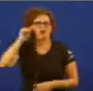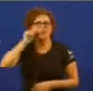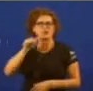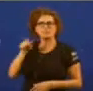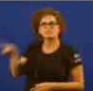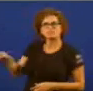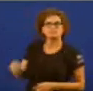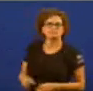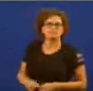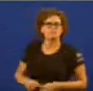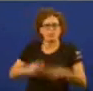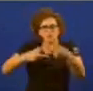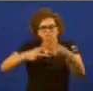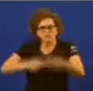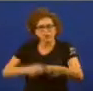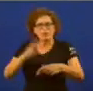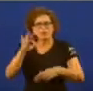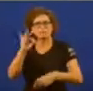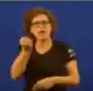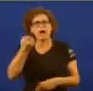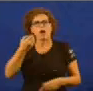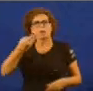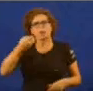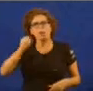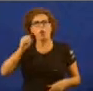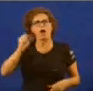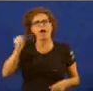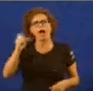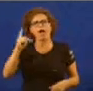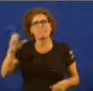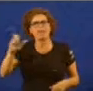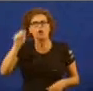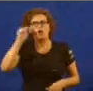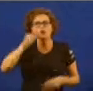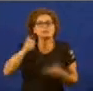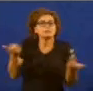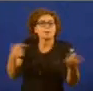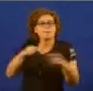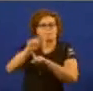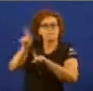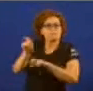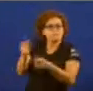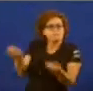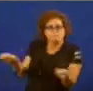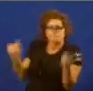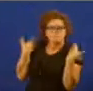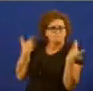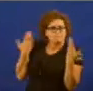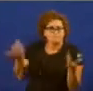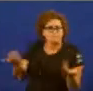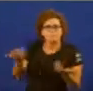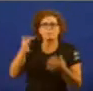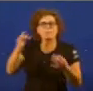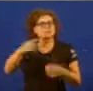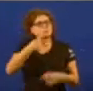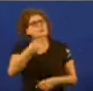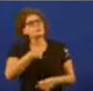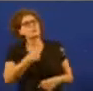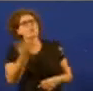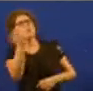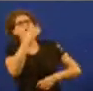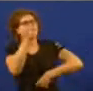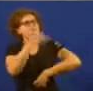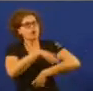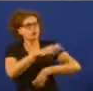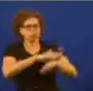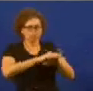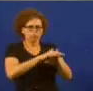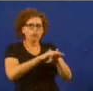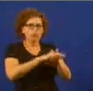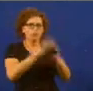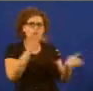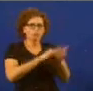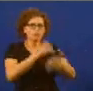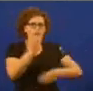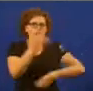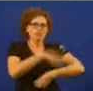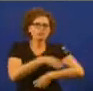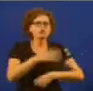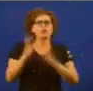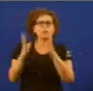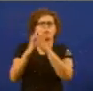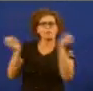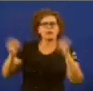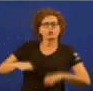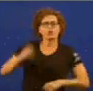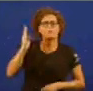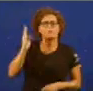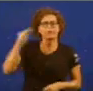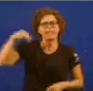mexicana que ainda estamos agardando ia promover a ordenación forestal reducir os lumes e ampliar a base territorial